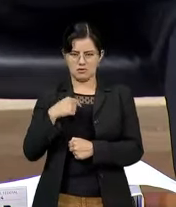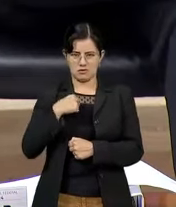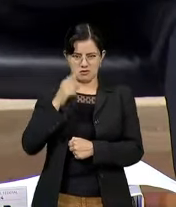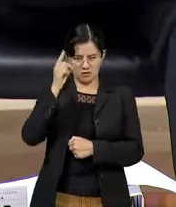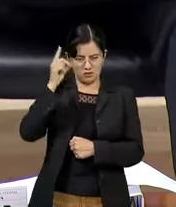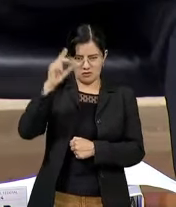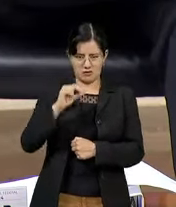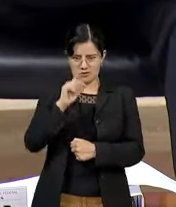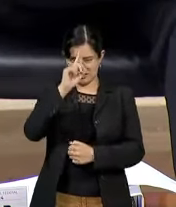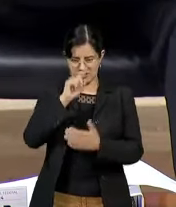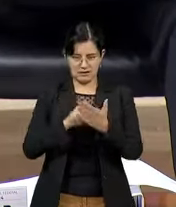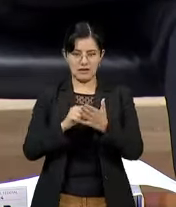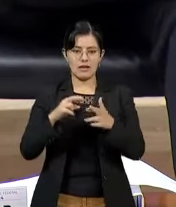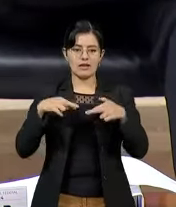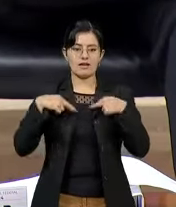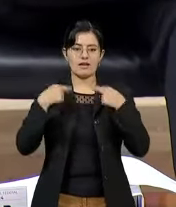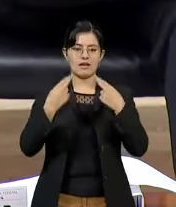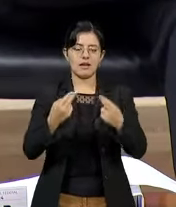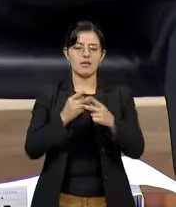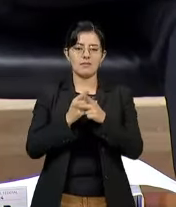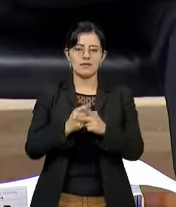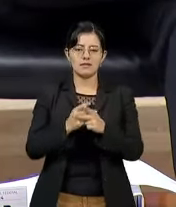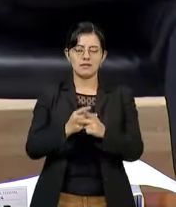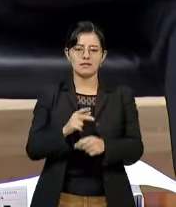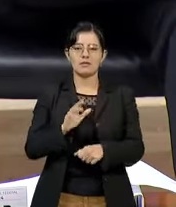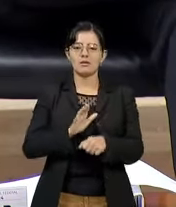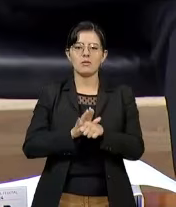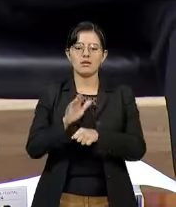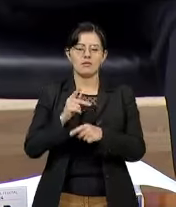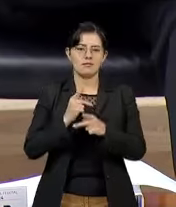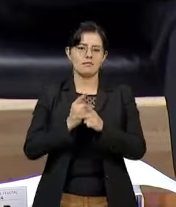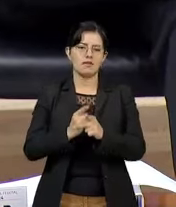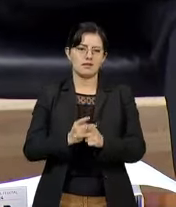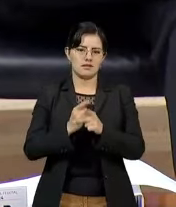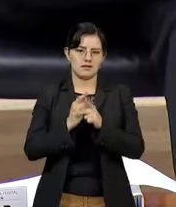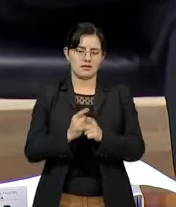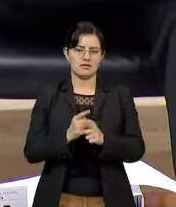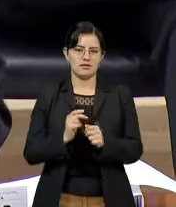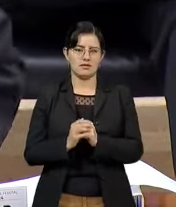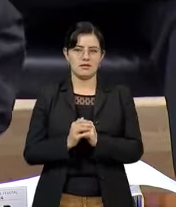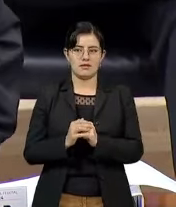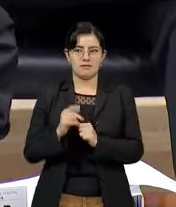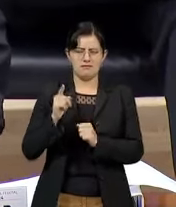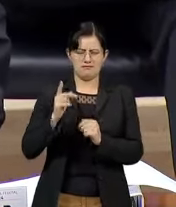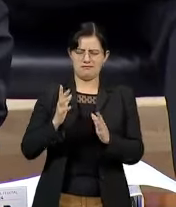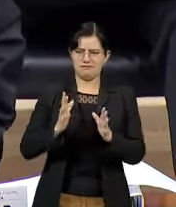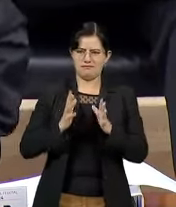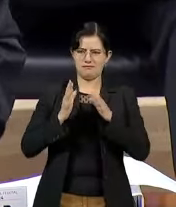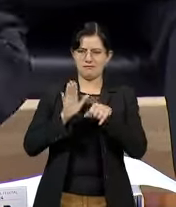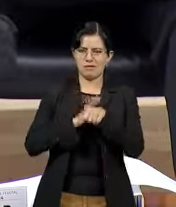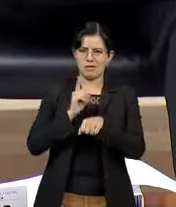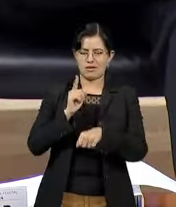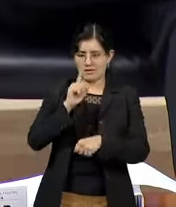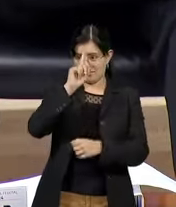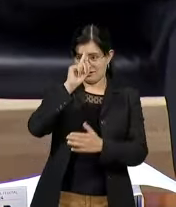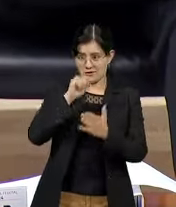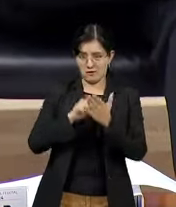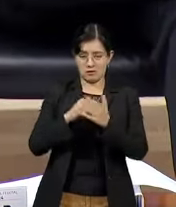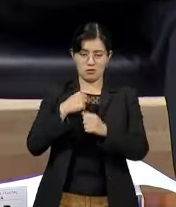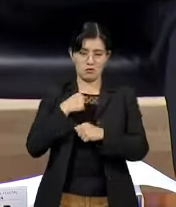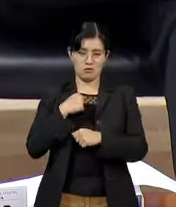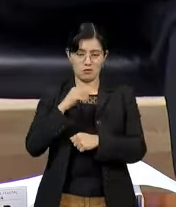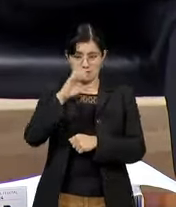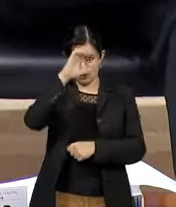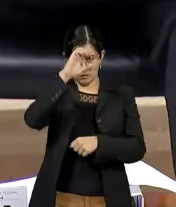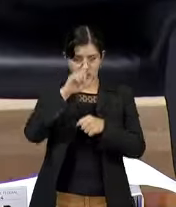regalo de la paciencia es la paciencia Monaguillo se sorprende porque cree que no tengo cultura de conocimiento de las